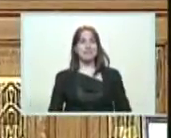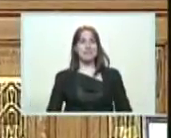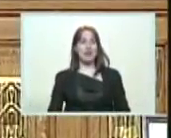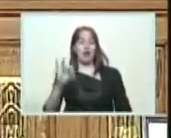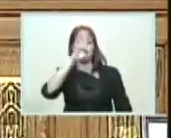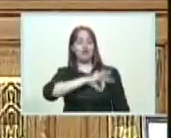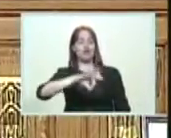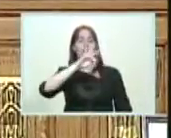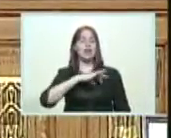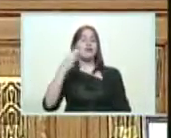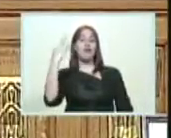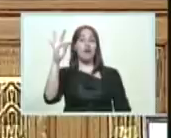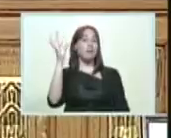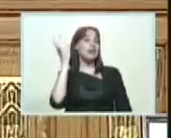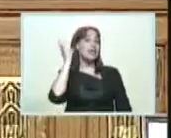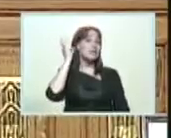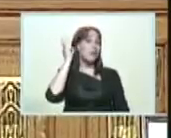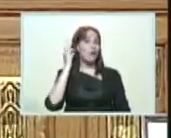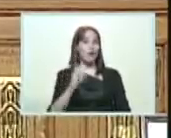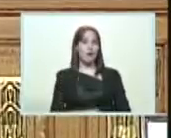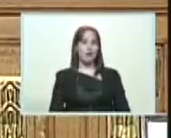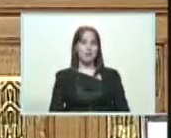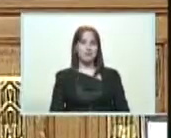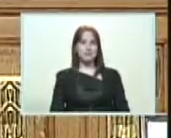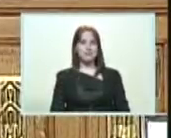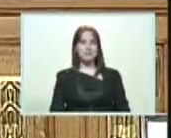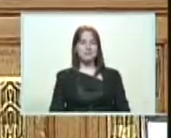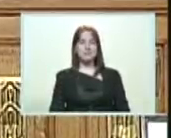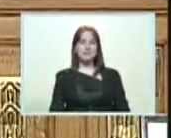Socialismo feminista, dice Marelis Pérez Marcano.